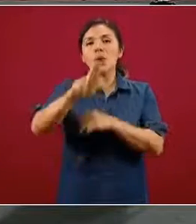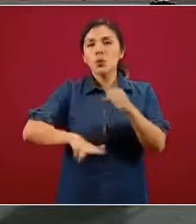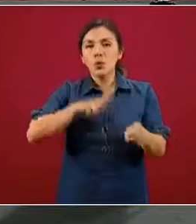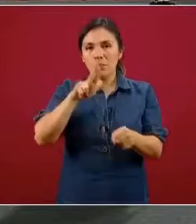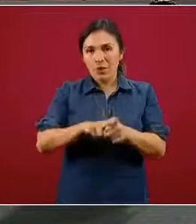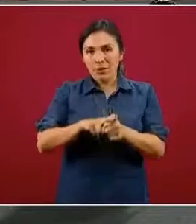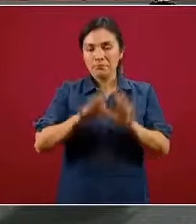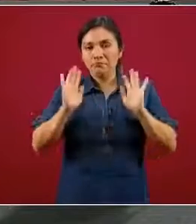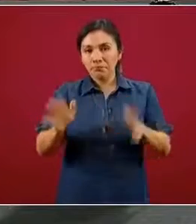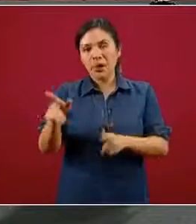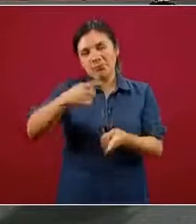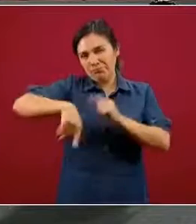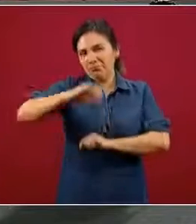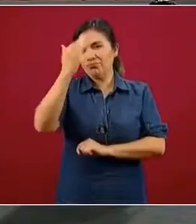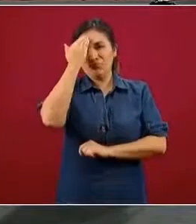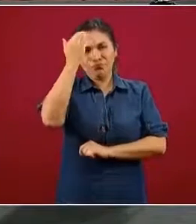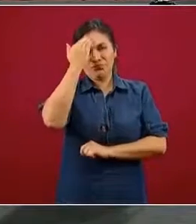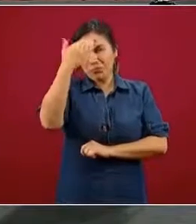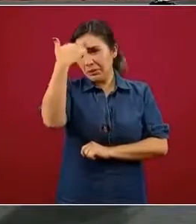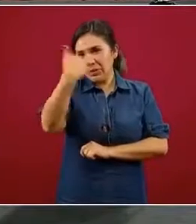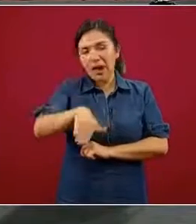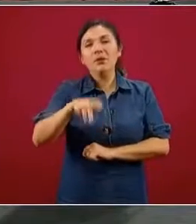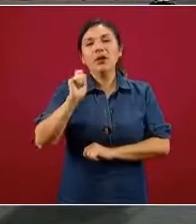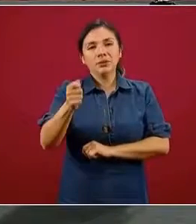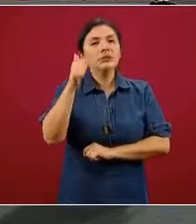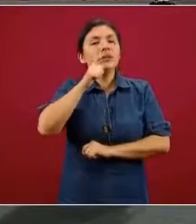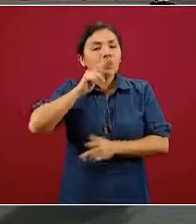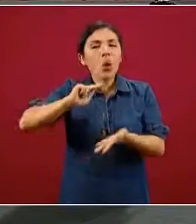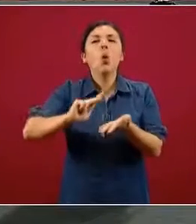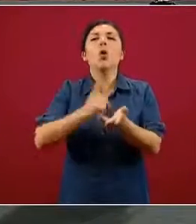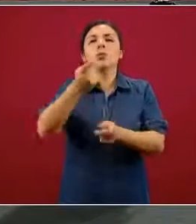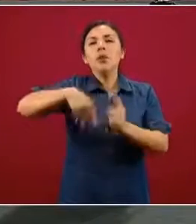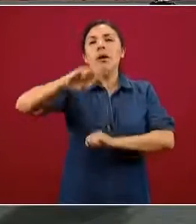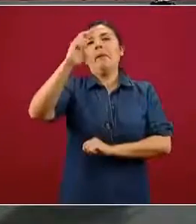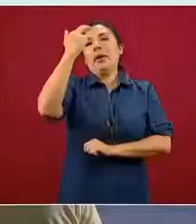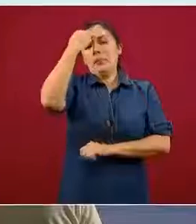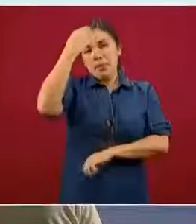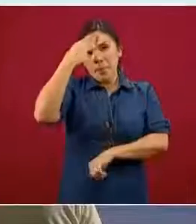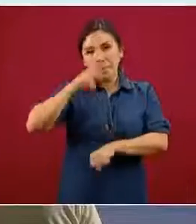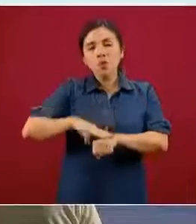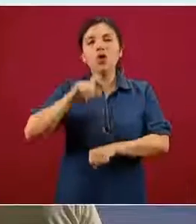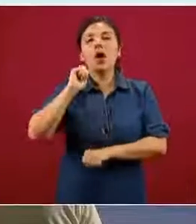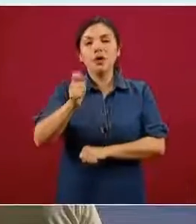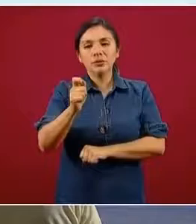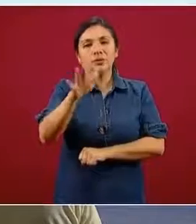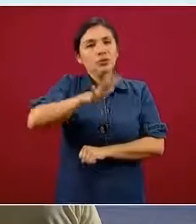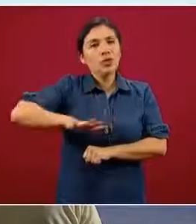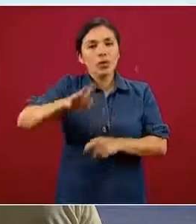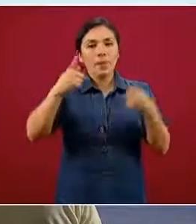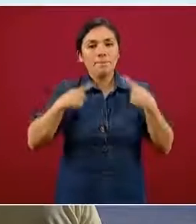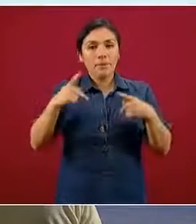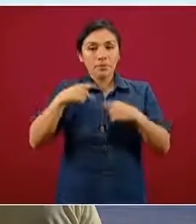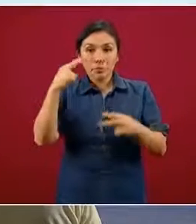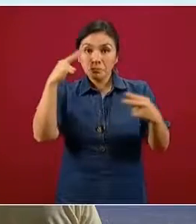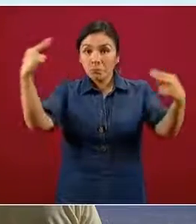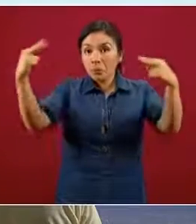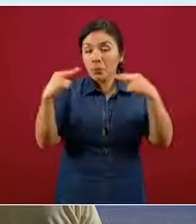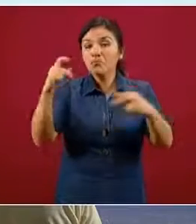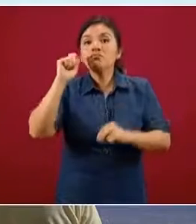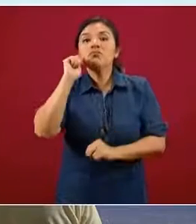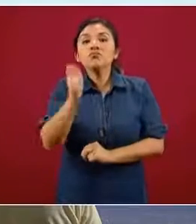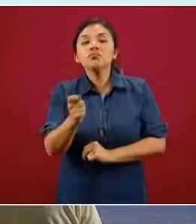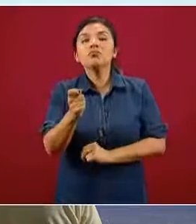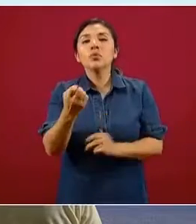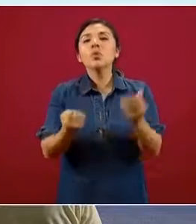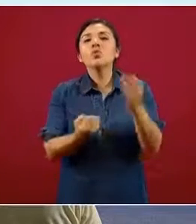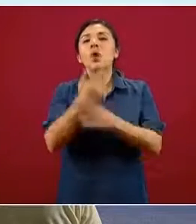normalidad, que como ustedes ya saben, pero siempre para recordárselo también a la población que nos escucha todos los días,